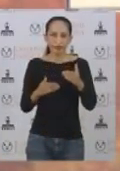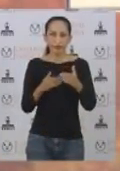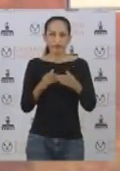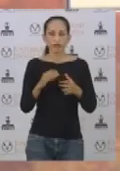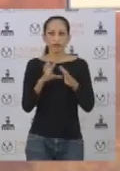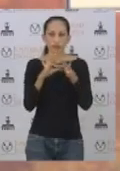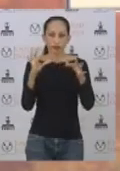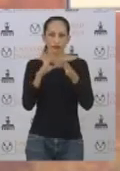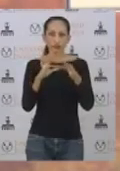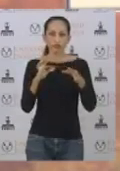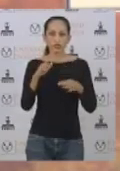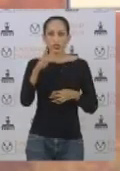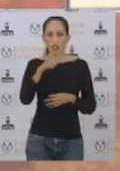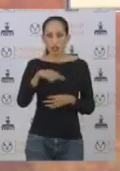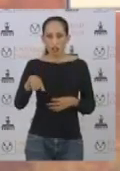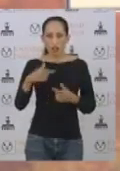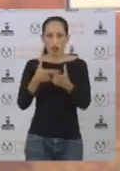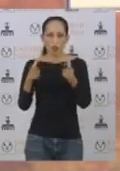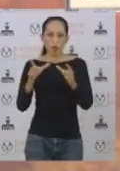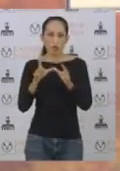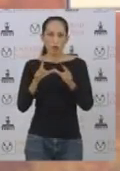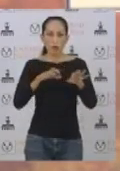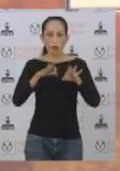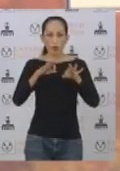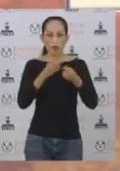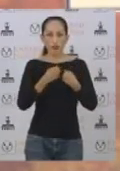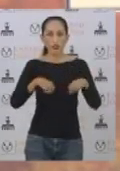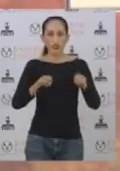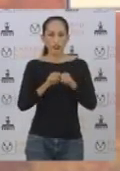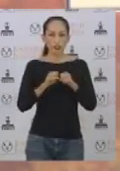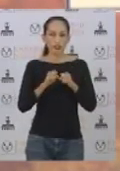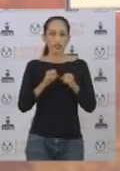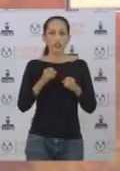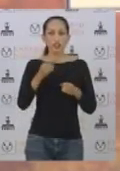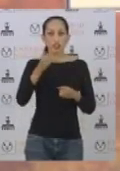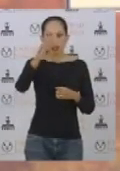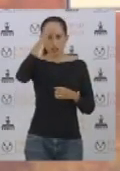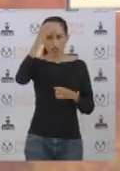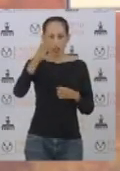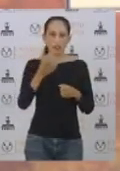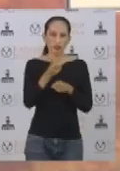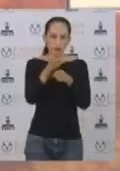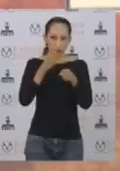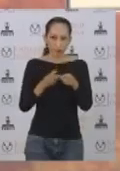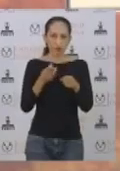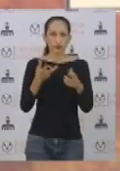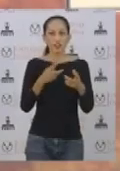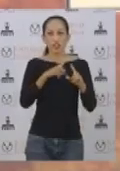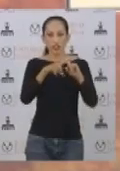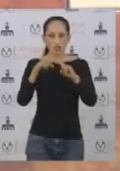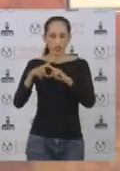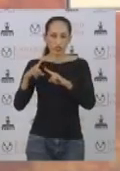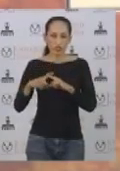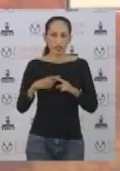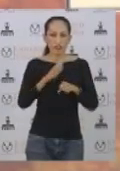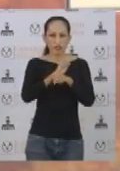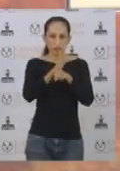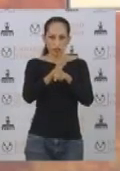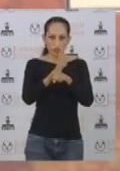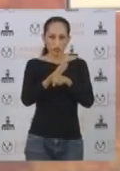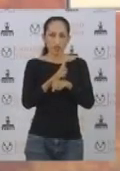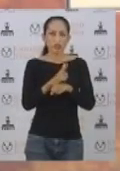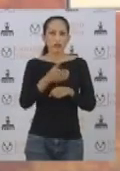que la Unidad Académica de Trabajo Social y Ciencias para el Desarrollo Humano convoca a egresados en nutrición, medicina,